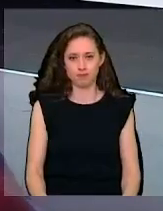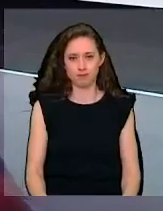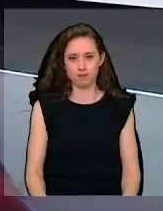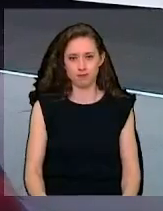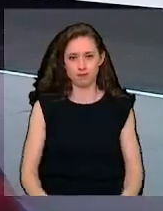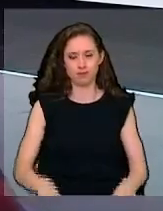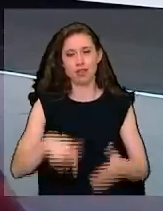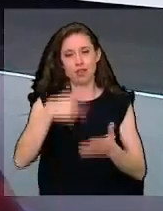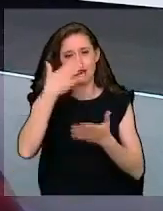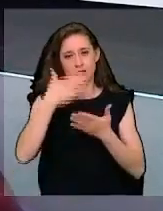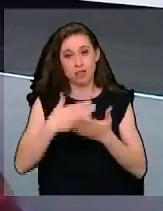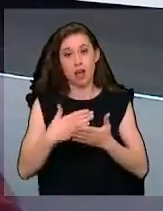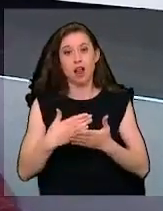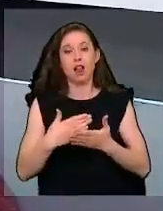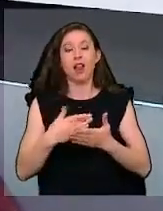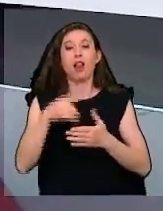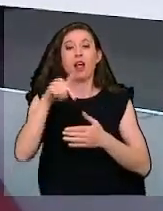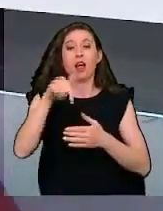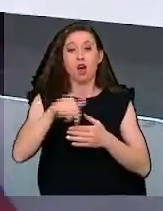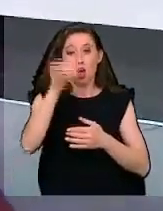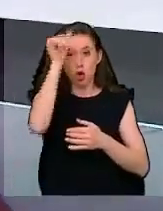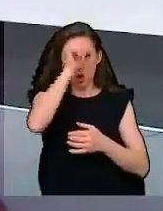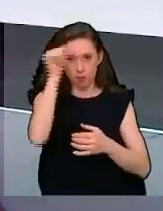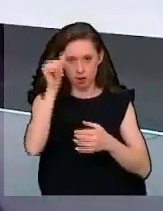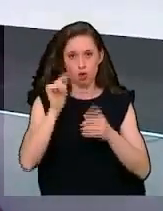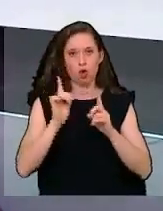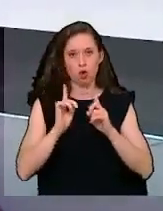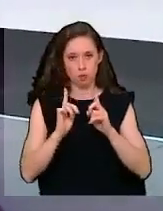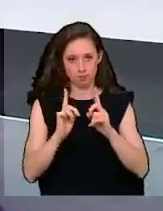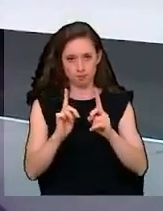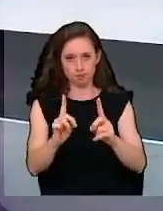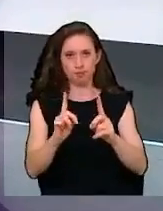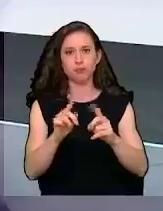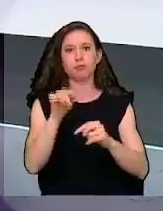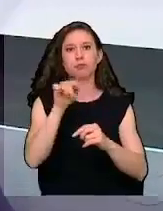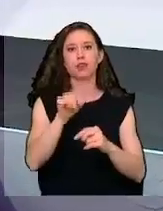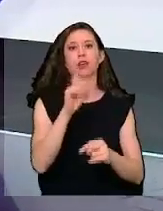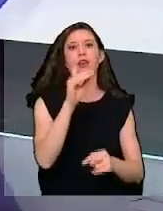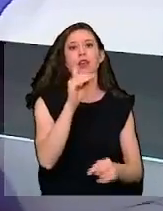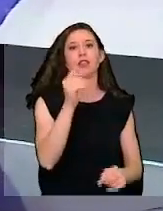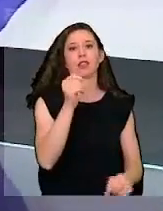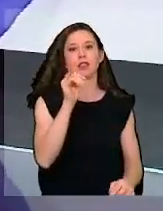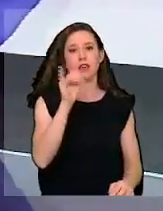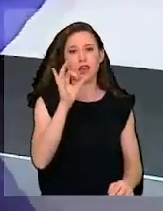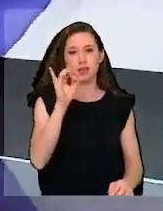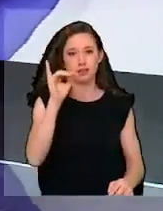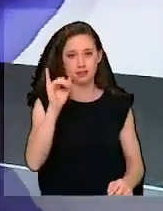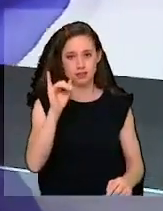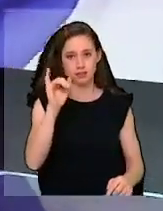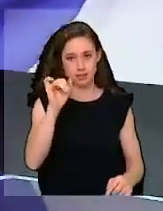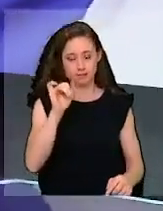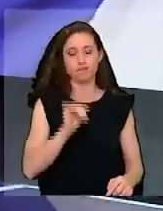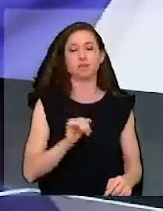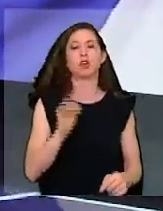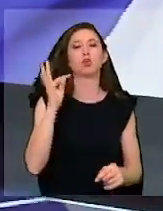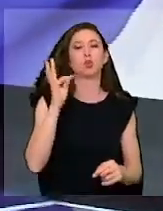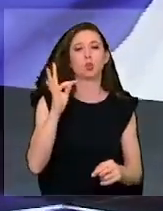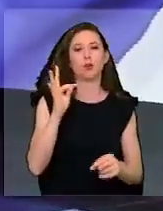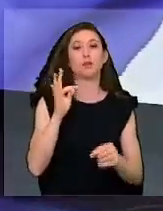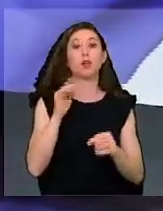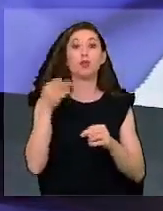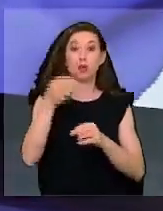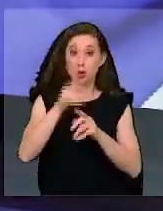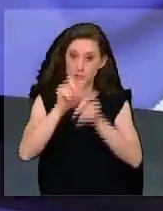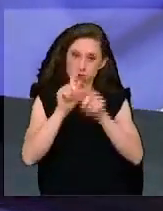y finalmente este domingo se realizó el velatorio de Daisy Turner a la que asistieron dirigentes no solamente